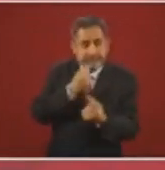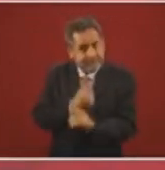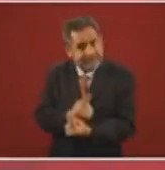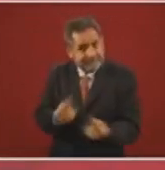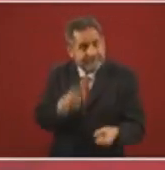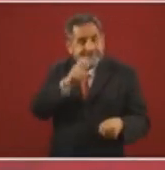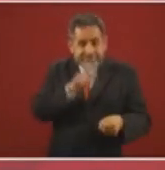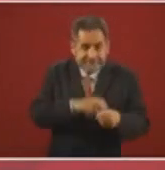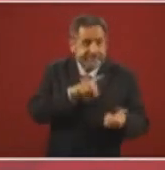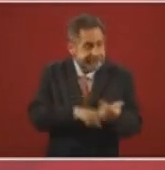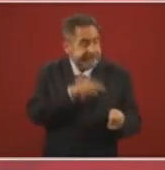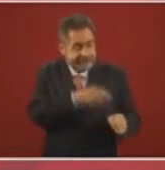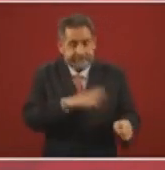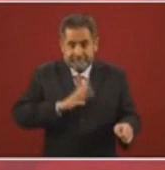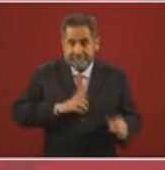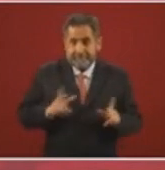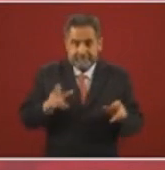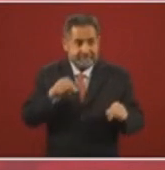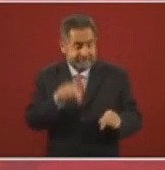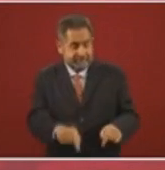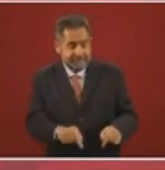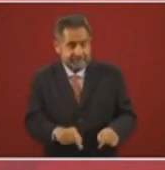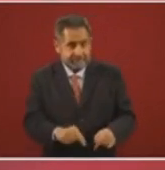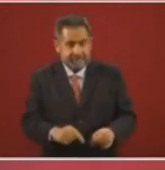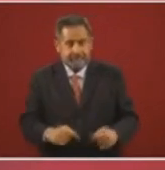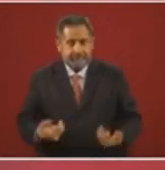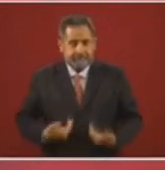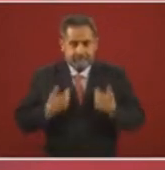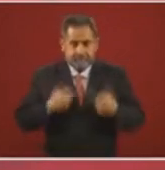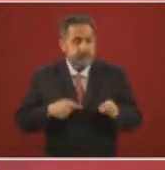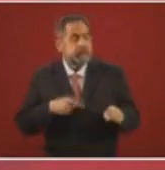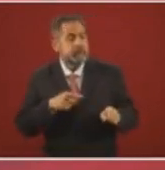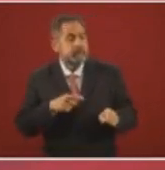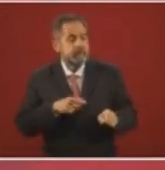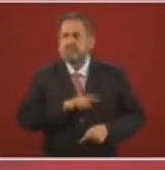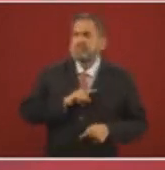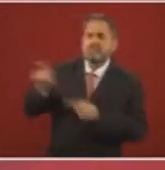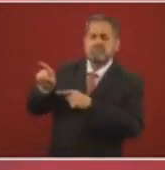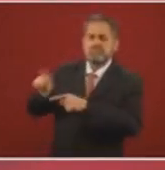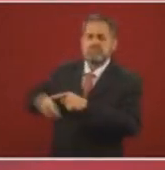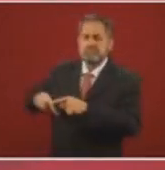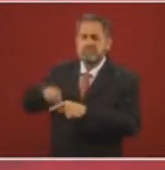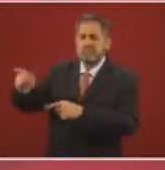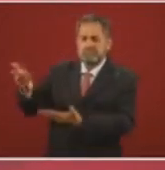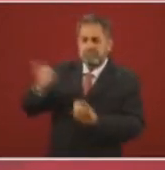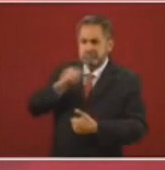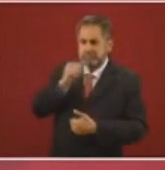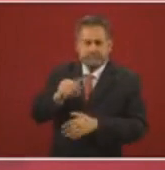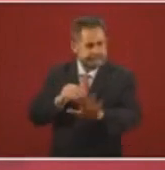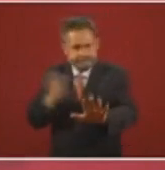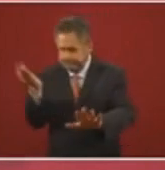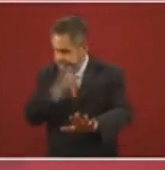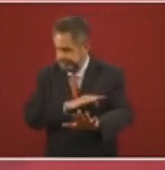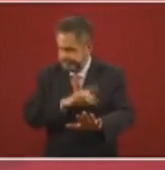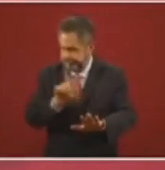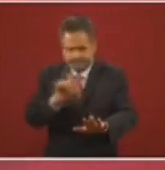y las niñas con cáncer resulta que es culpa del gobierno que no les entregó falso